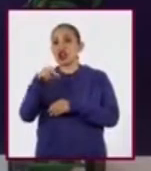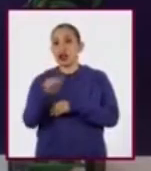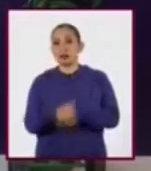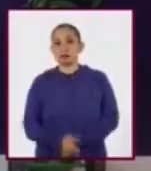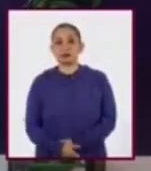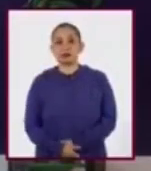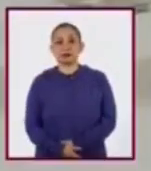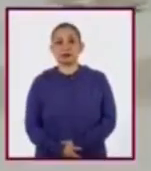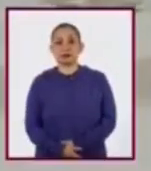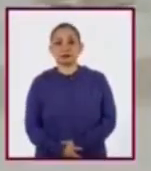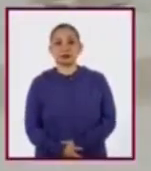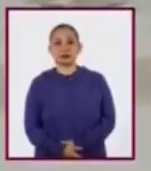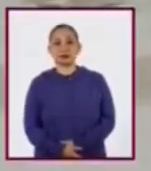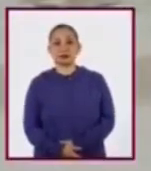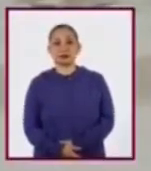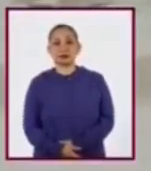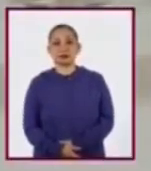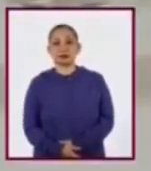encendedor.